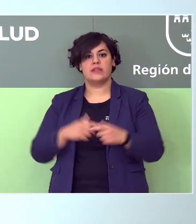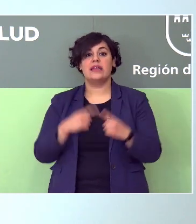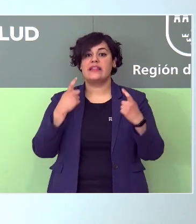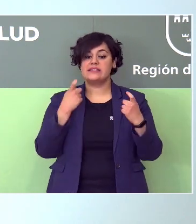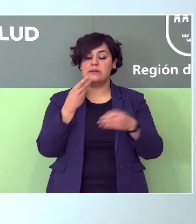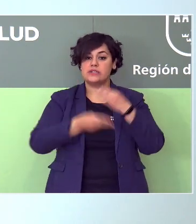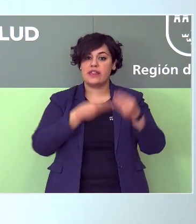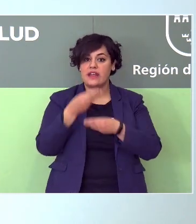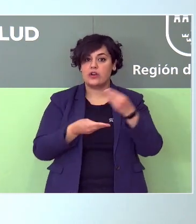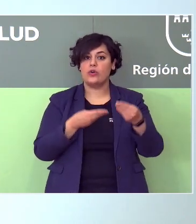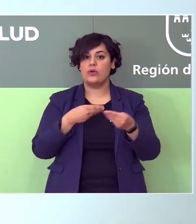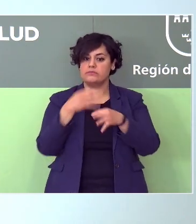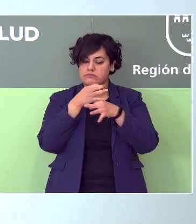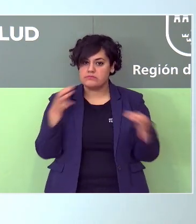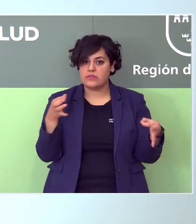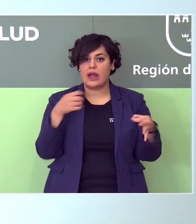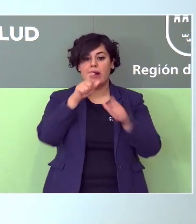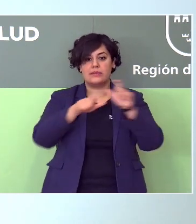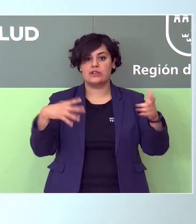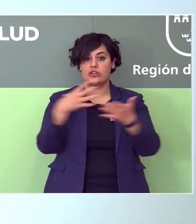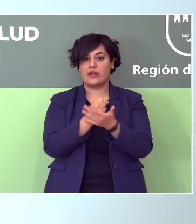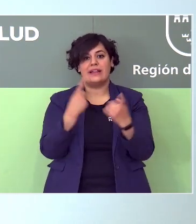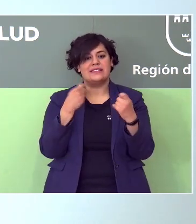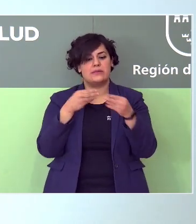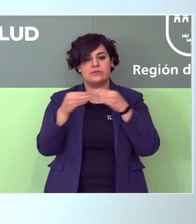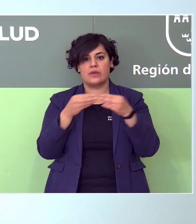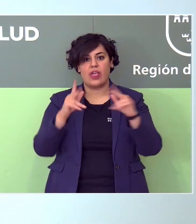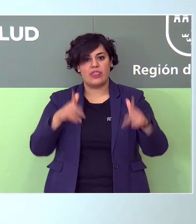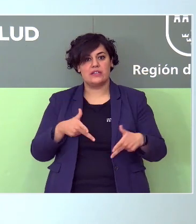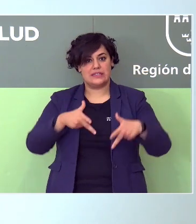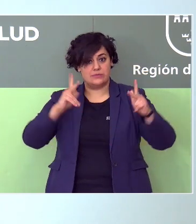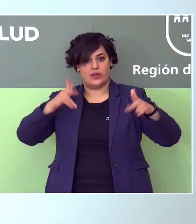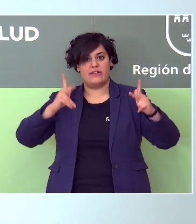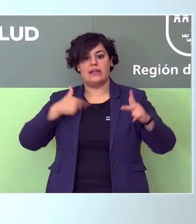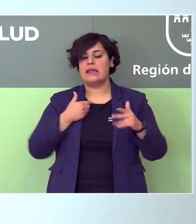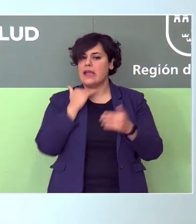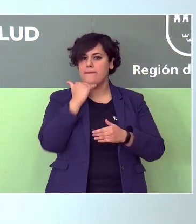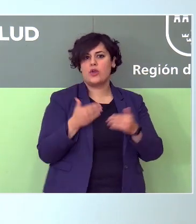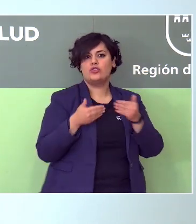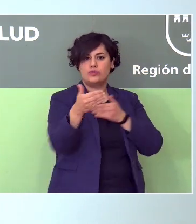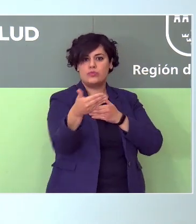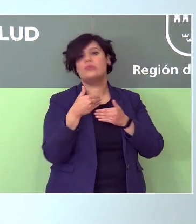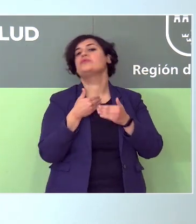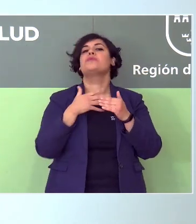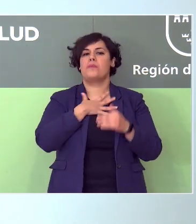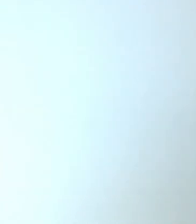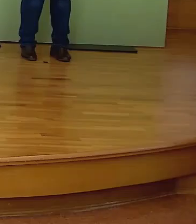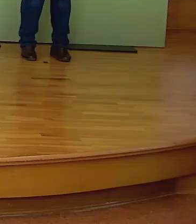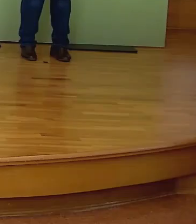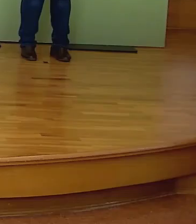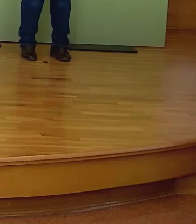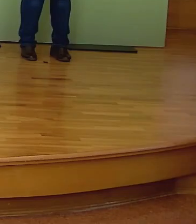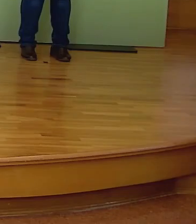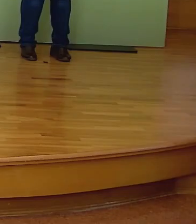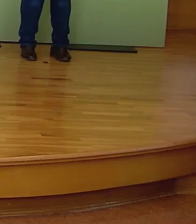hacer, que den resultado y luego tener todos los materiales disponibles. Pero bueno, yo creo que pronto alcanzaremos esas cifras como se había previsto.